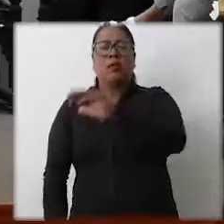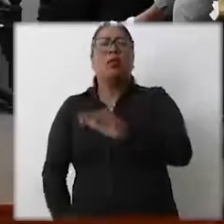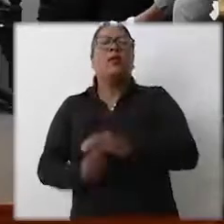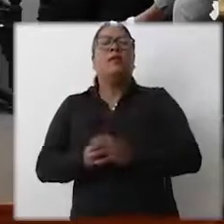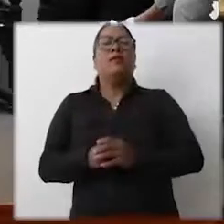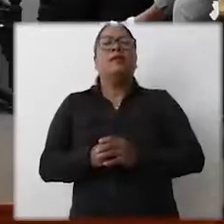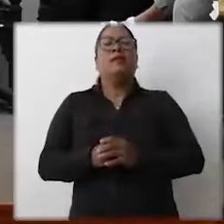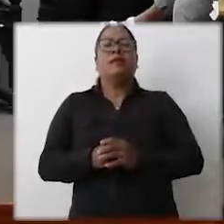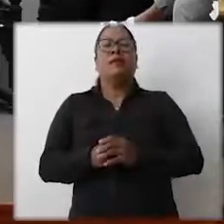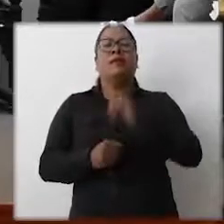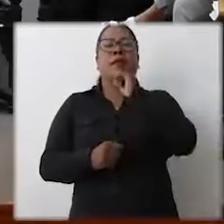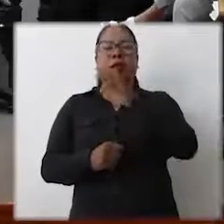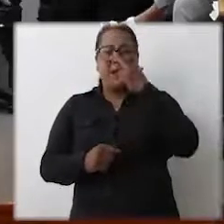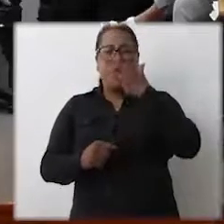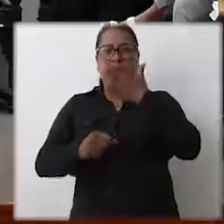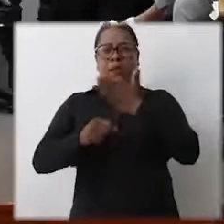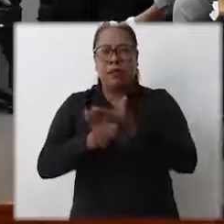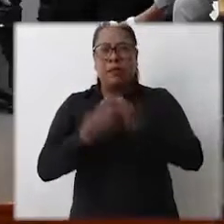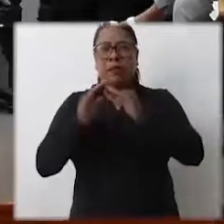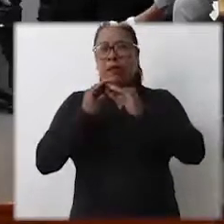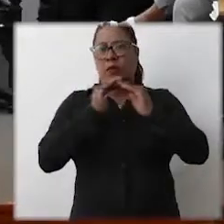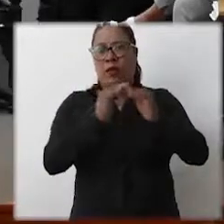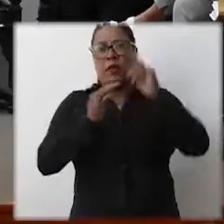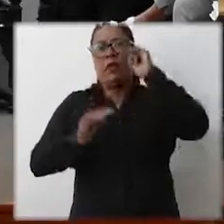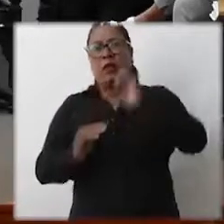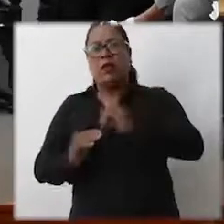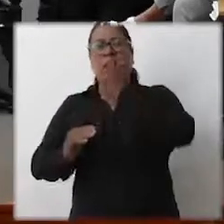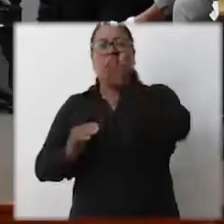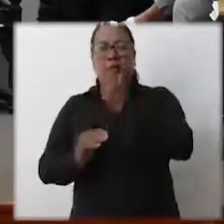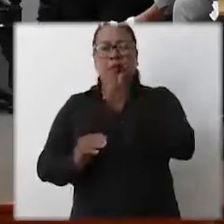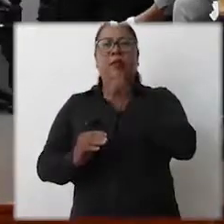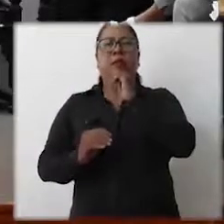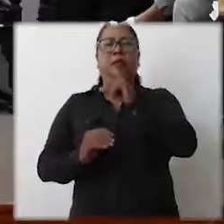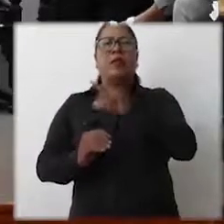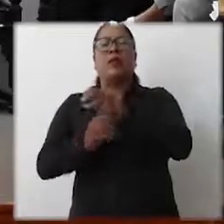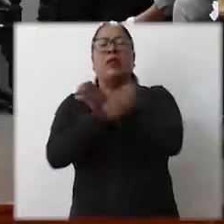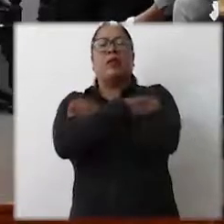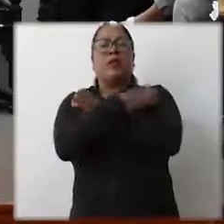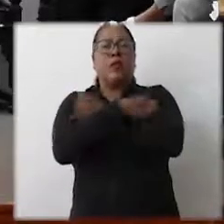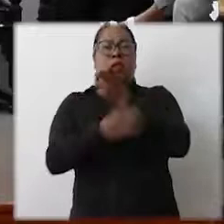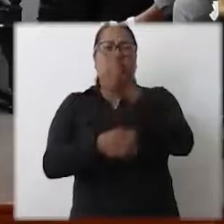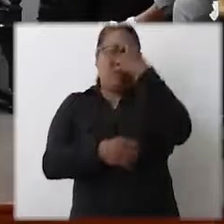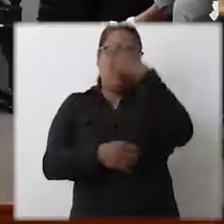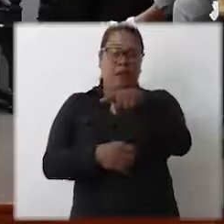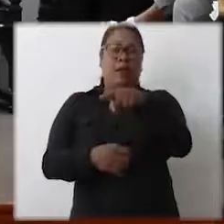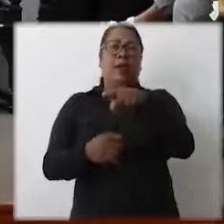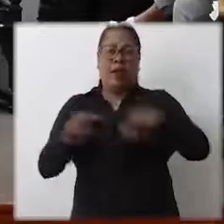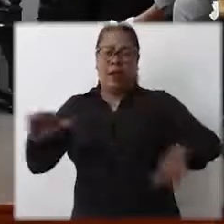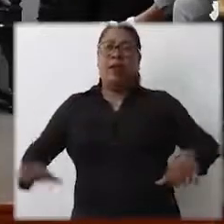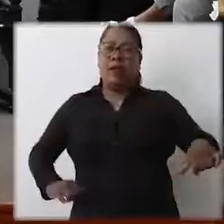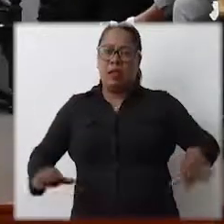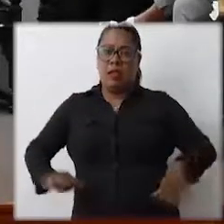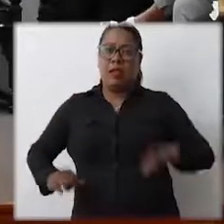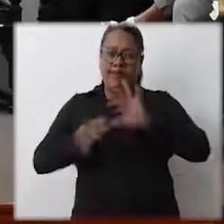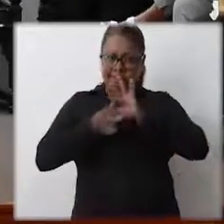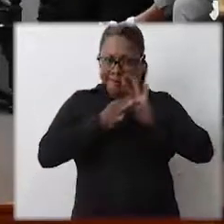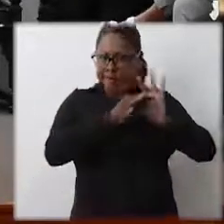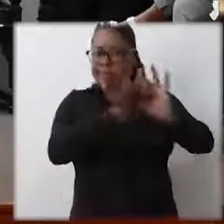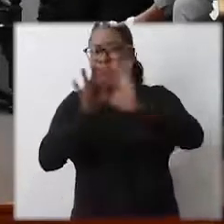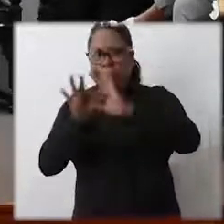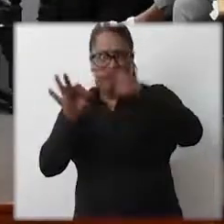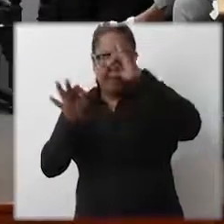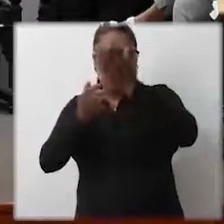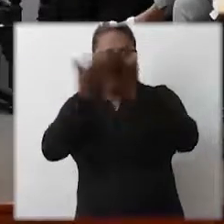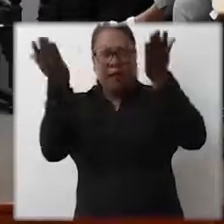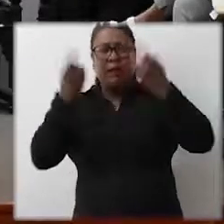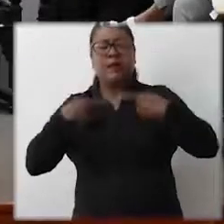Estado y la población en general, para conmemorar dicho centenario. Es cuanto, señor presidente. Está a su consideración y de